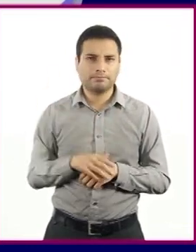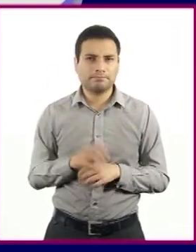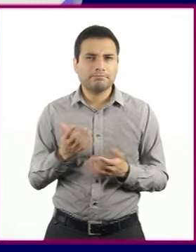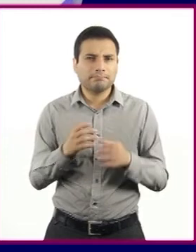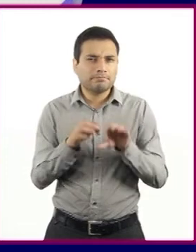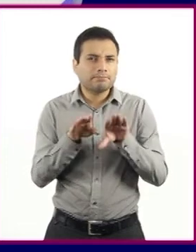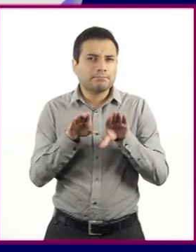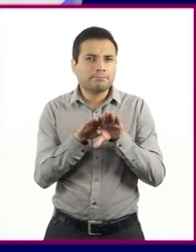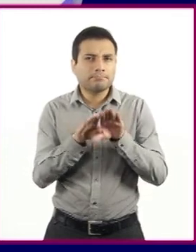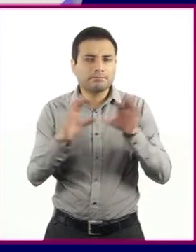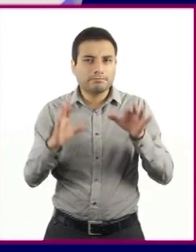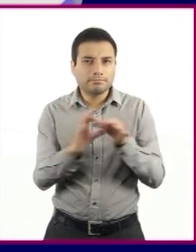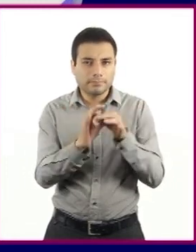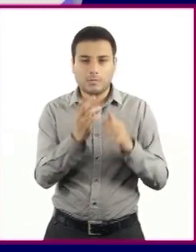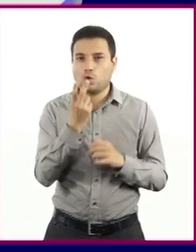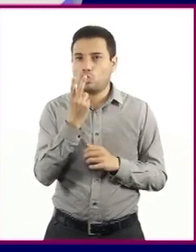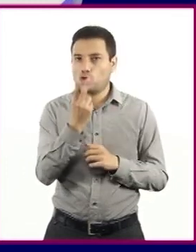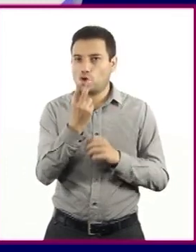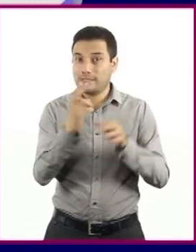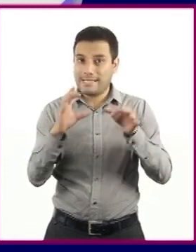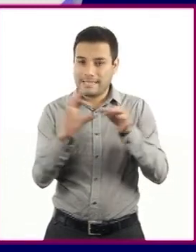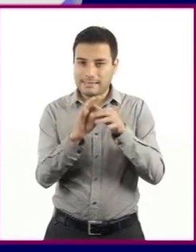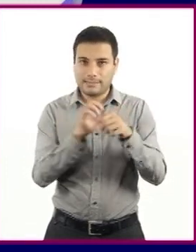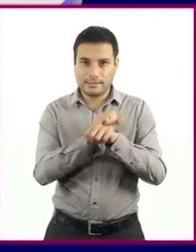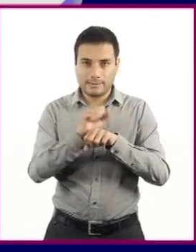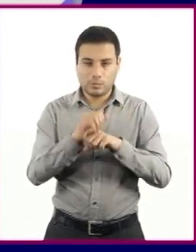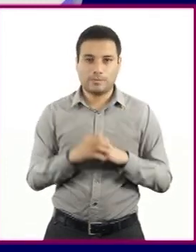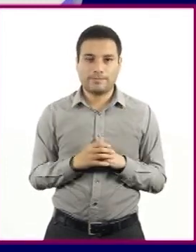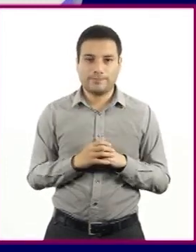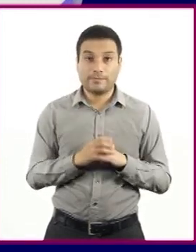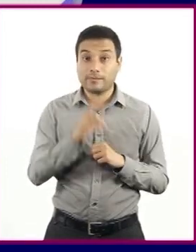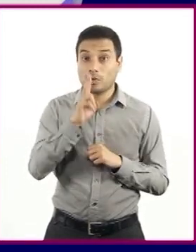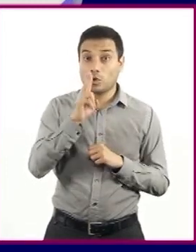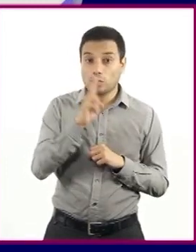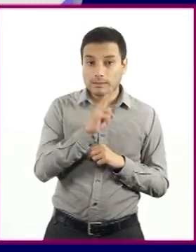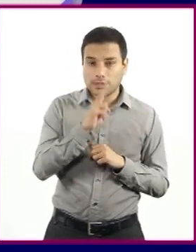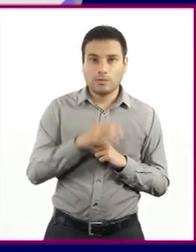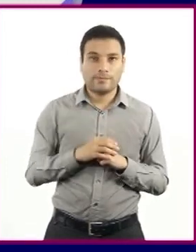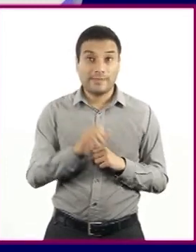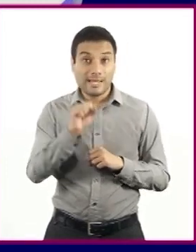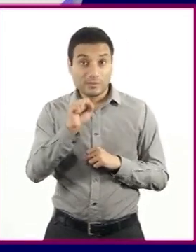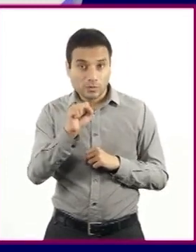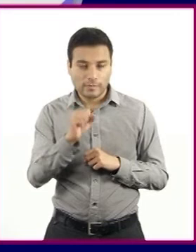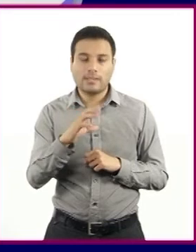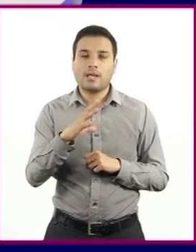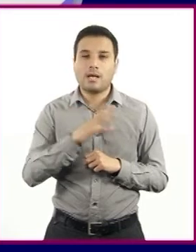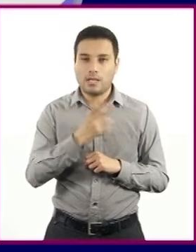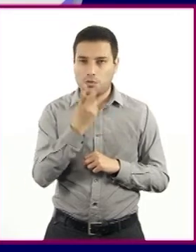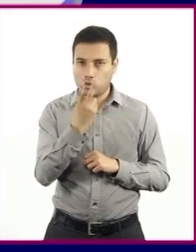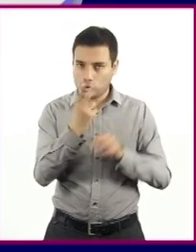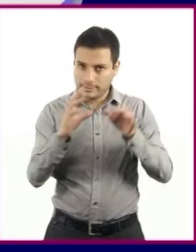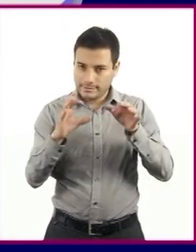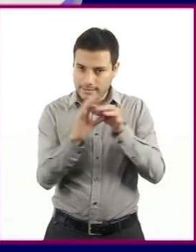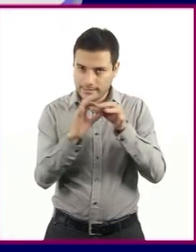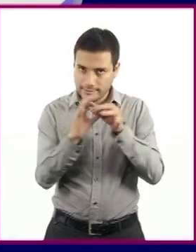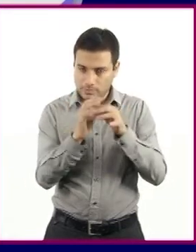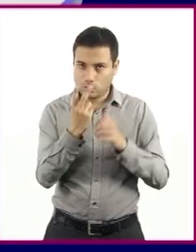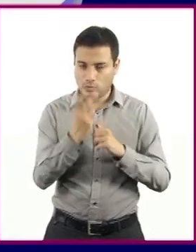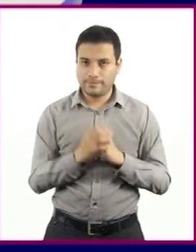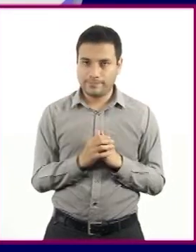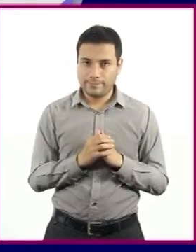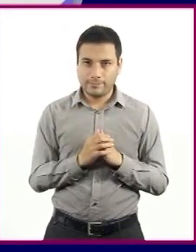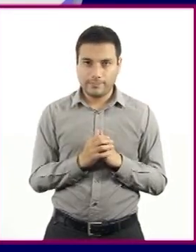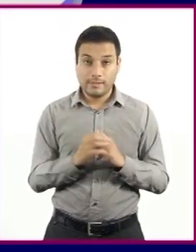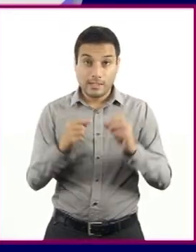unen por medio de 2 enlaces sencillos. El oxígeno y el azufre forman 2 enlaces sencillos compartiendo 2 de